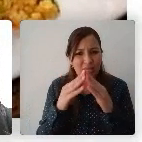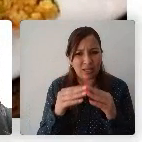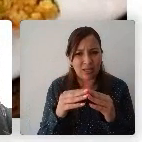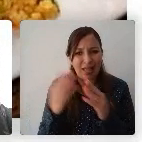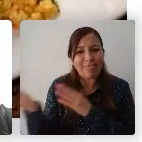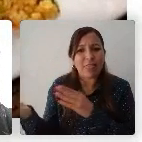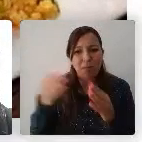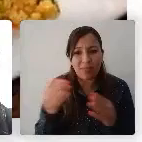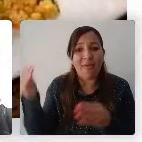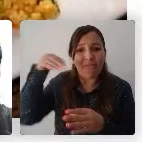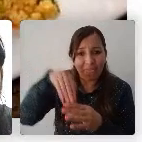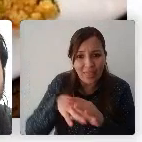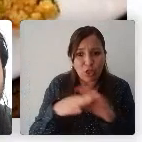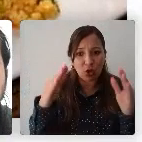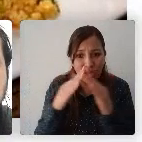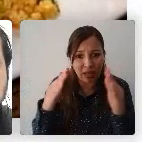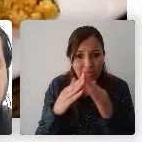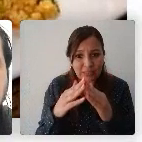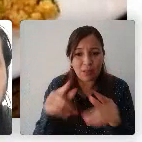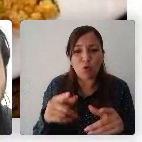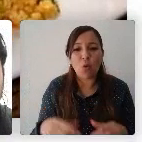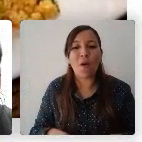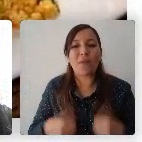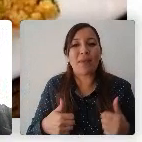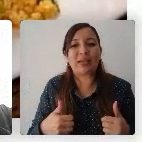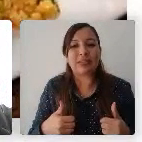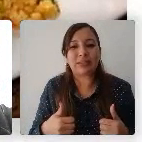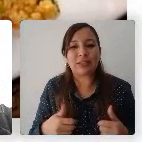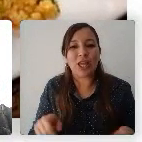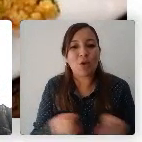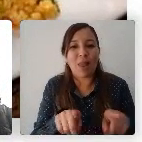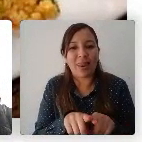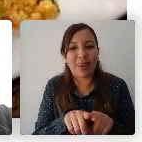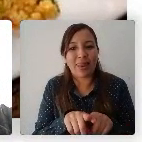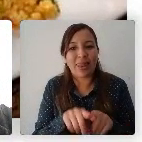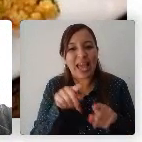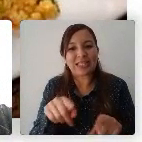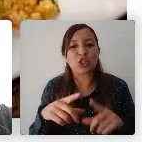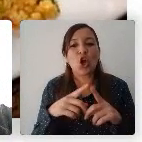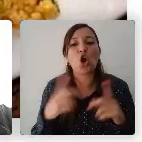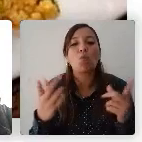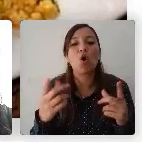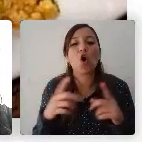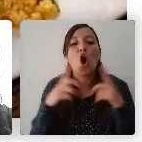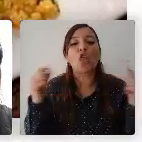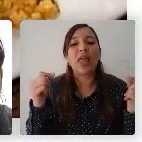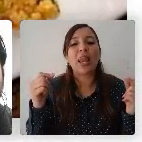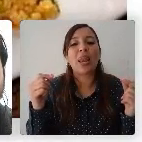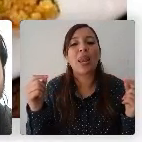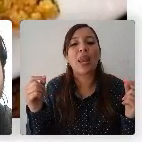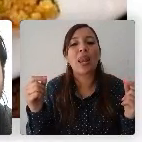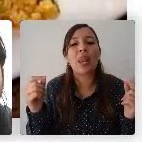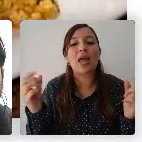aplicando las medidas de bioseguridad, ¿no? Entonces, esas son la oferta que tenemos en la zona